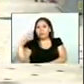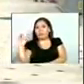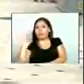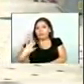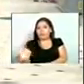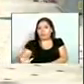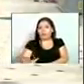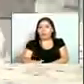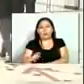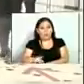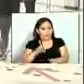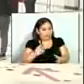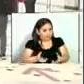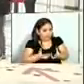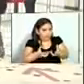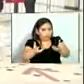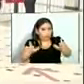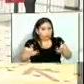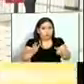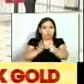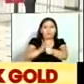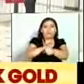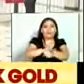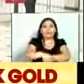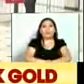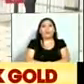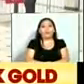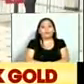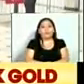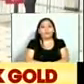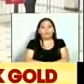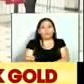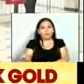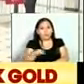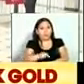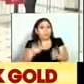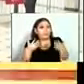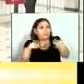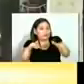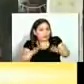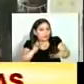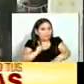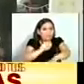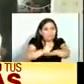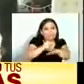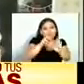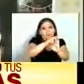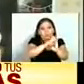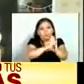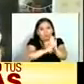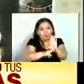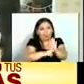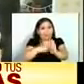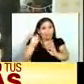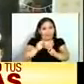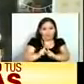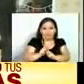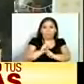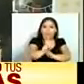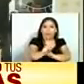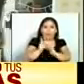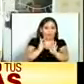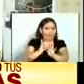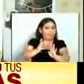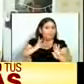medio De una ola Creciente De infecciones Del nuevo Coronavirus Se implantaron Medidas De seguridad Por ejemplo Mantener Cierta distancia En las filas